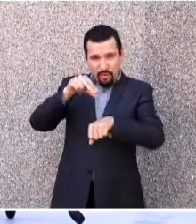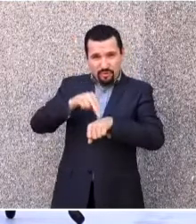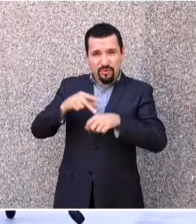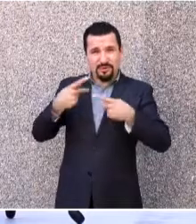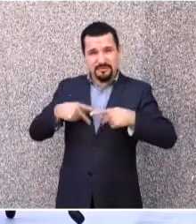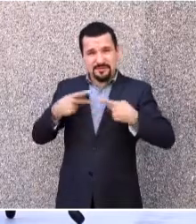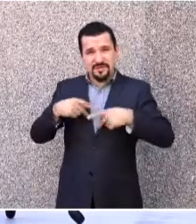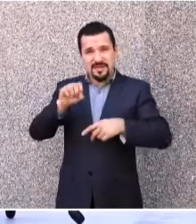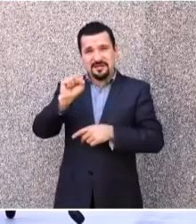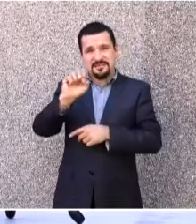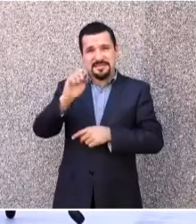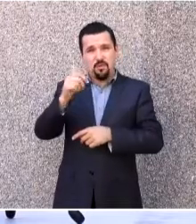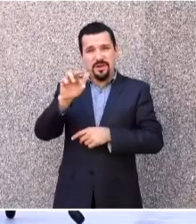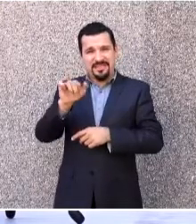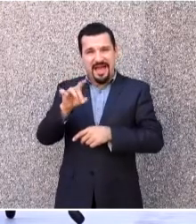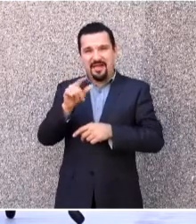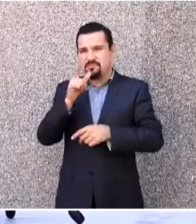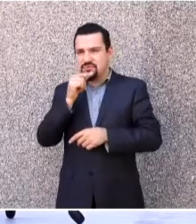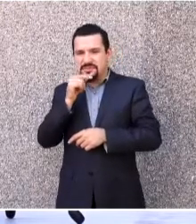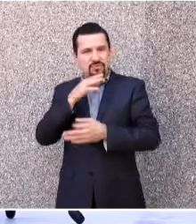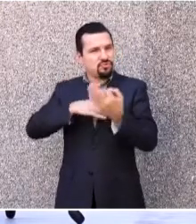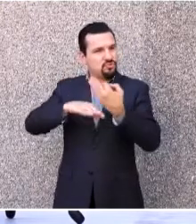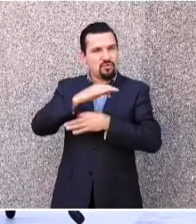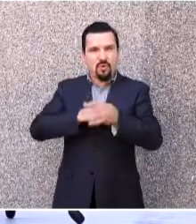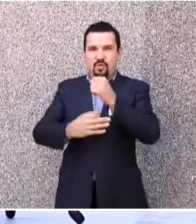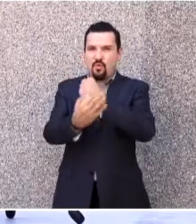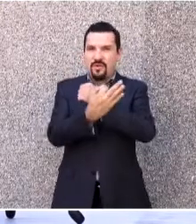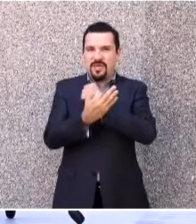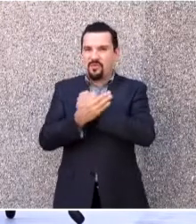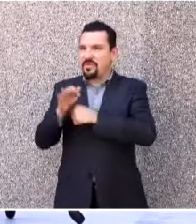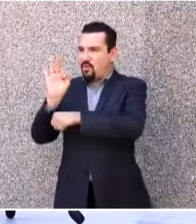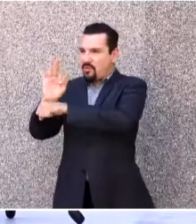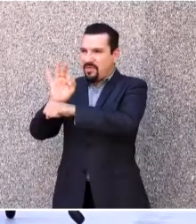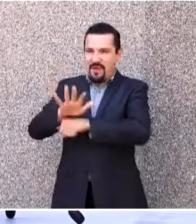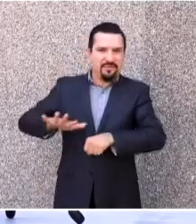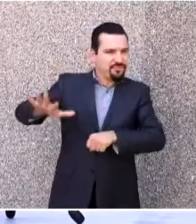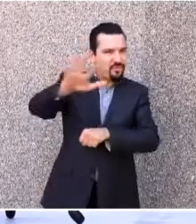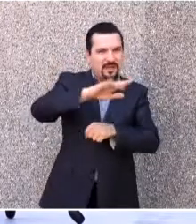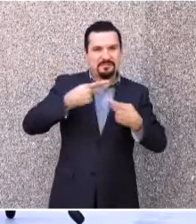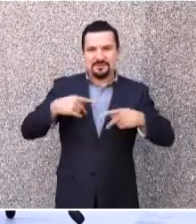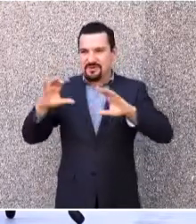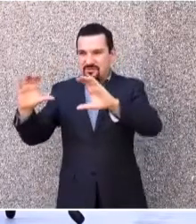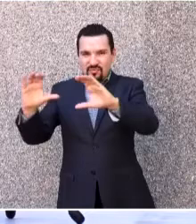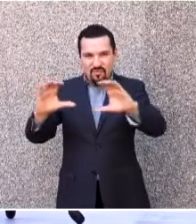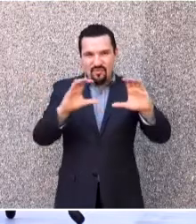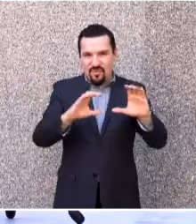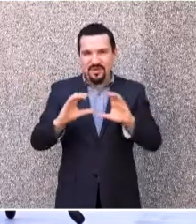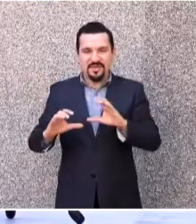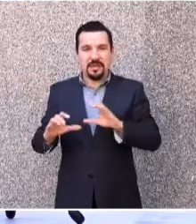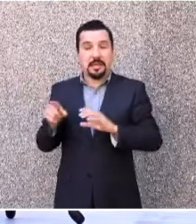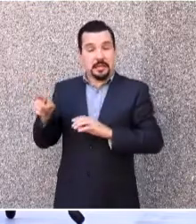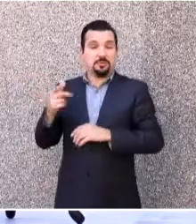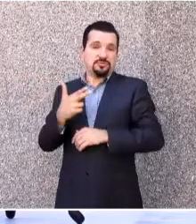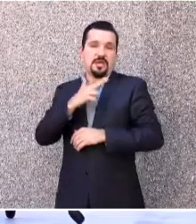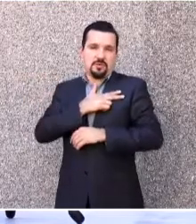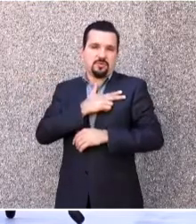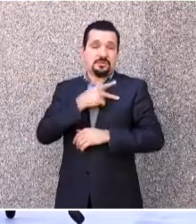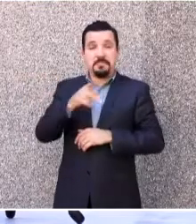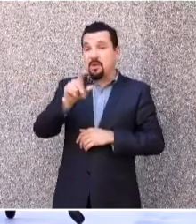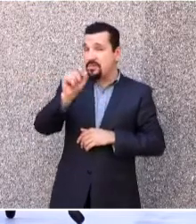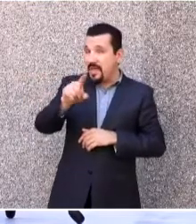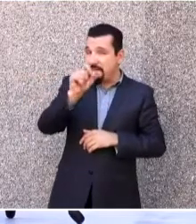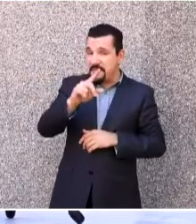seguridad, todo el personal que nos está cuidando, pero que también son unos verdaderos héroes, todas